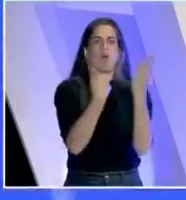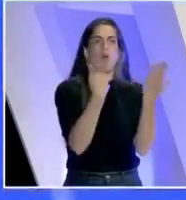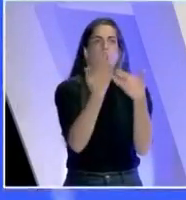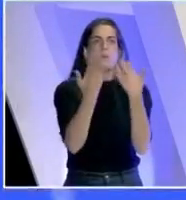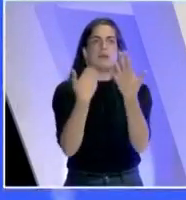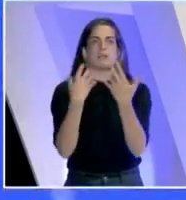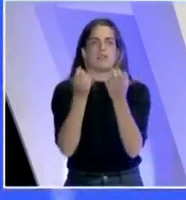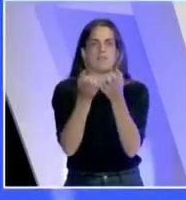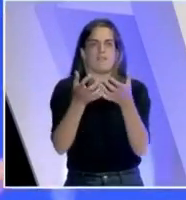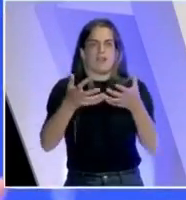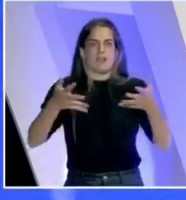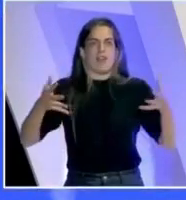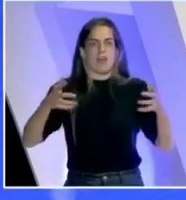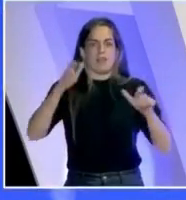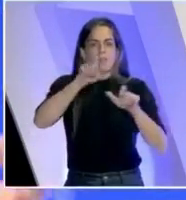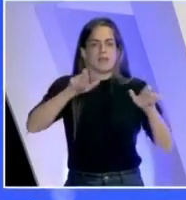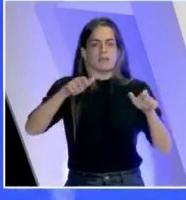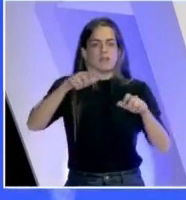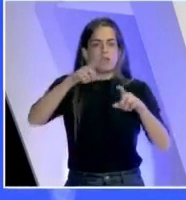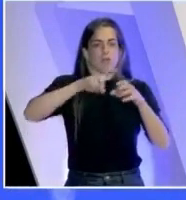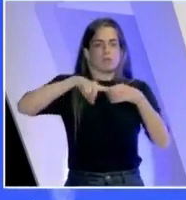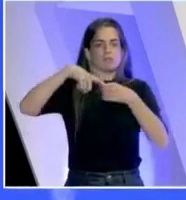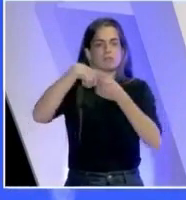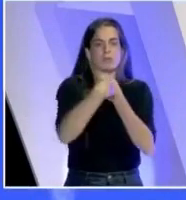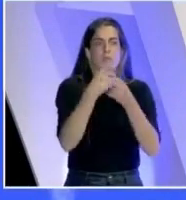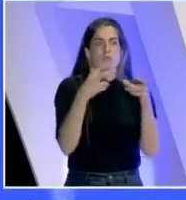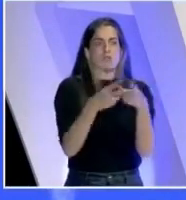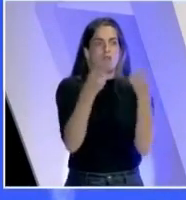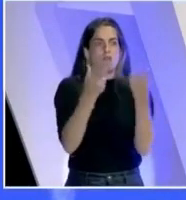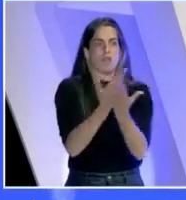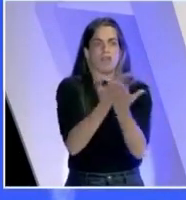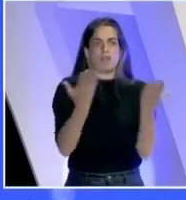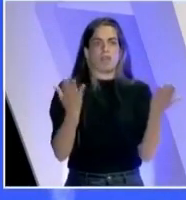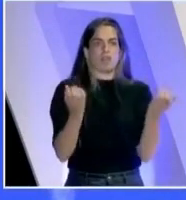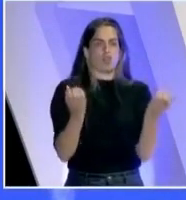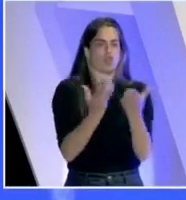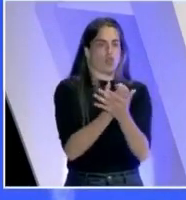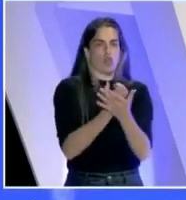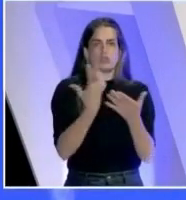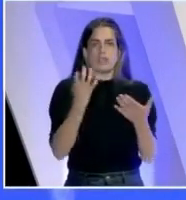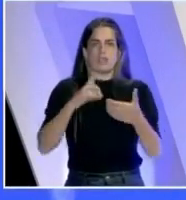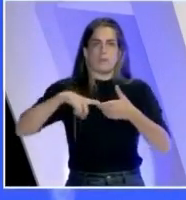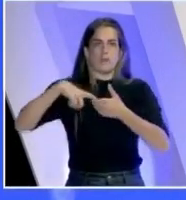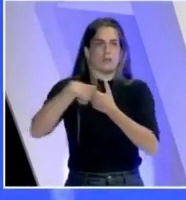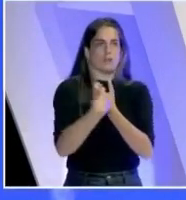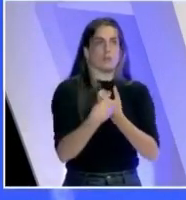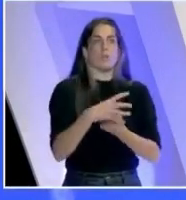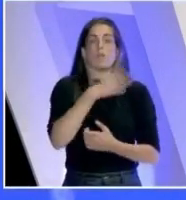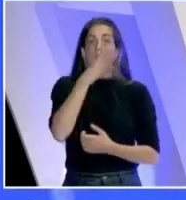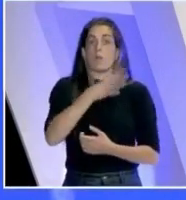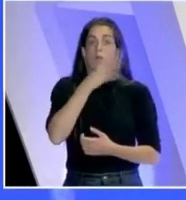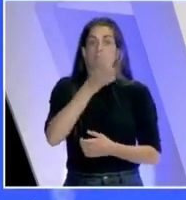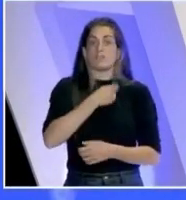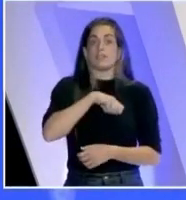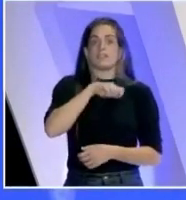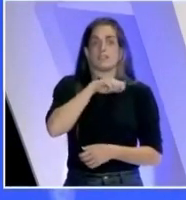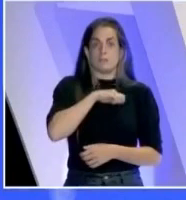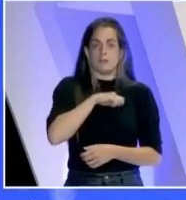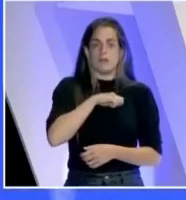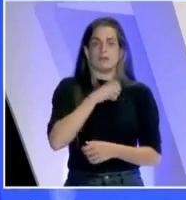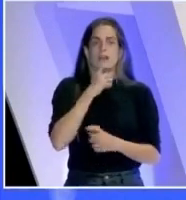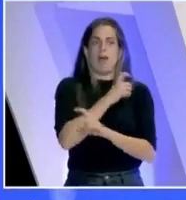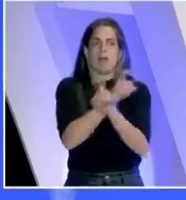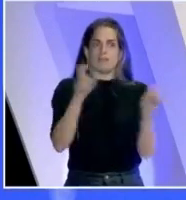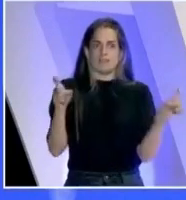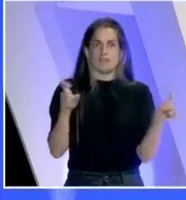sea reforzada, corregida, ampliada por el conjunto de la sociedad y de sus legítimos representantes. Por eso les anuncio que España iniciará un